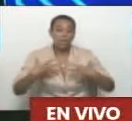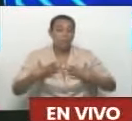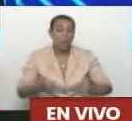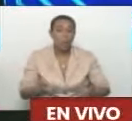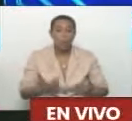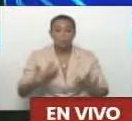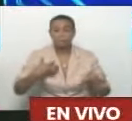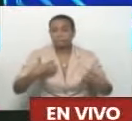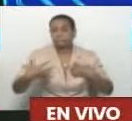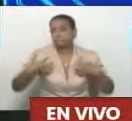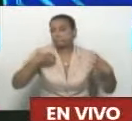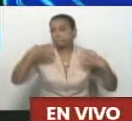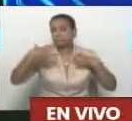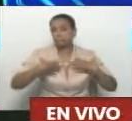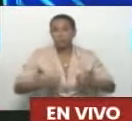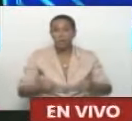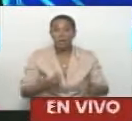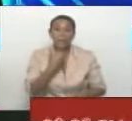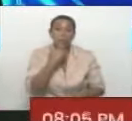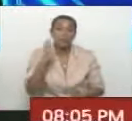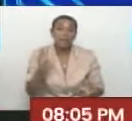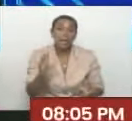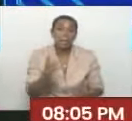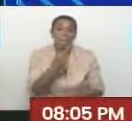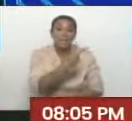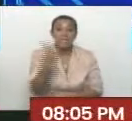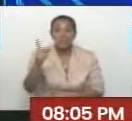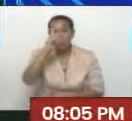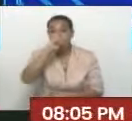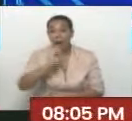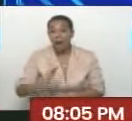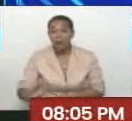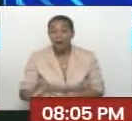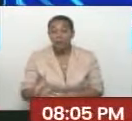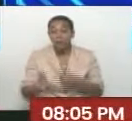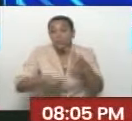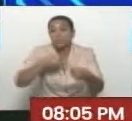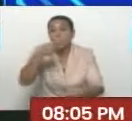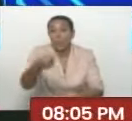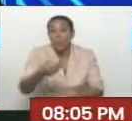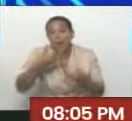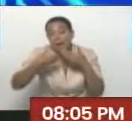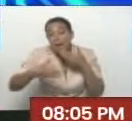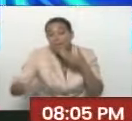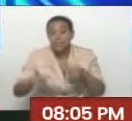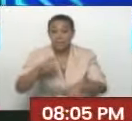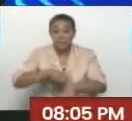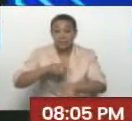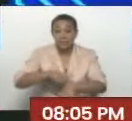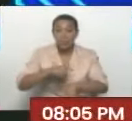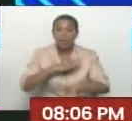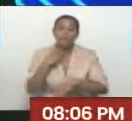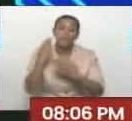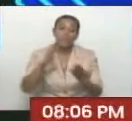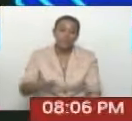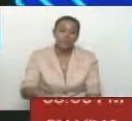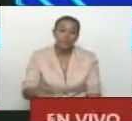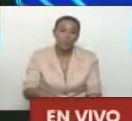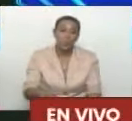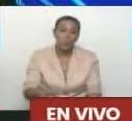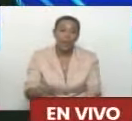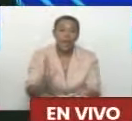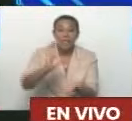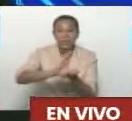salud. Bueno, prácticamente sobrevivió 22 años al golpe de Estado, porque recientemente falleció en la